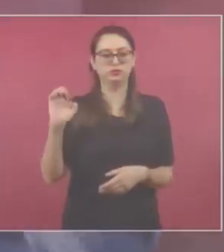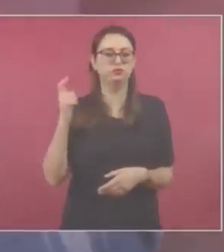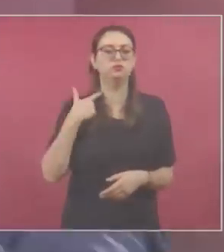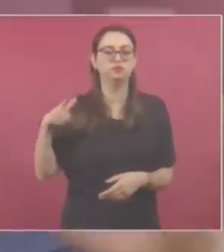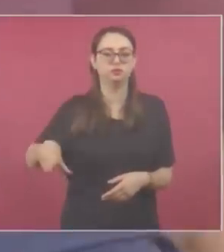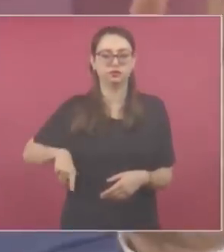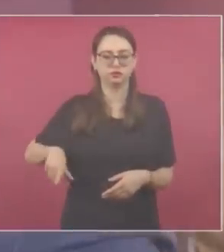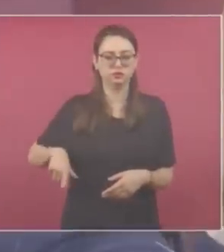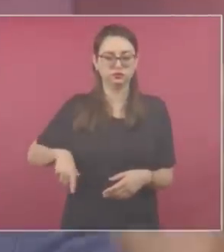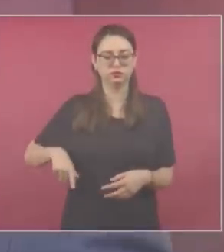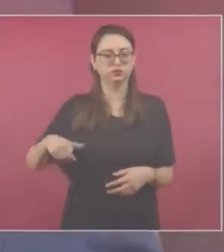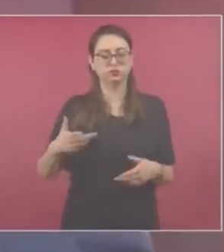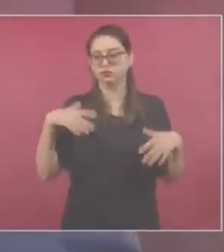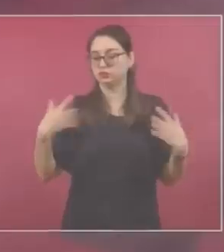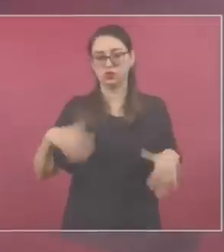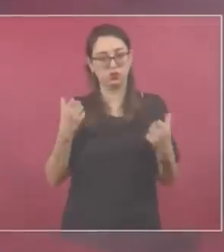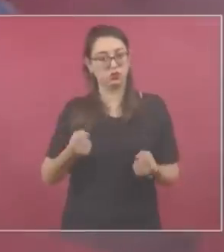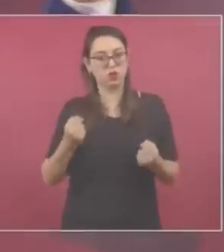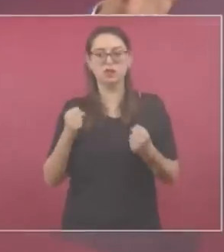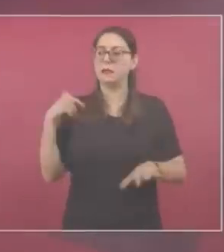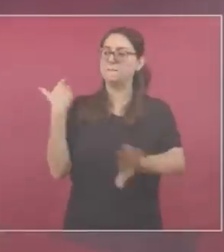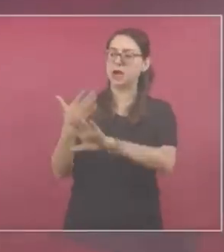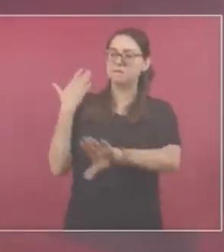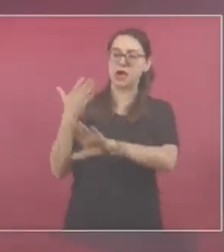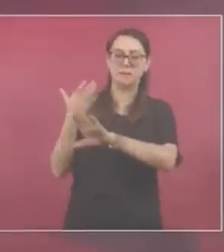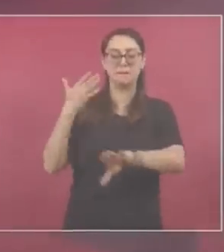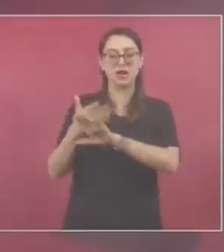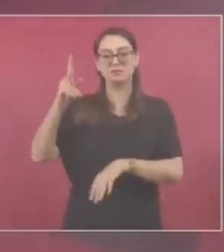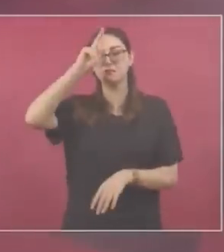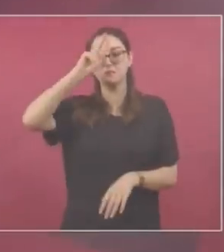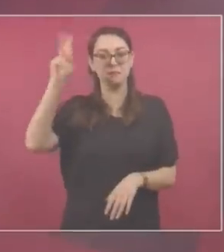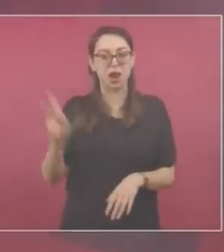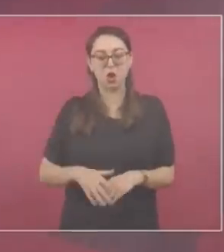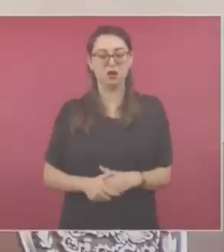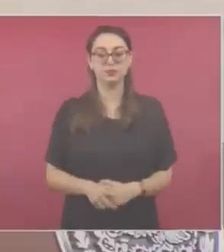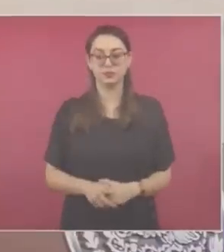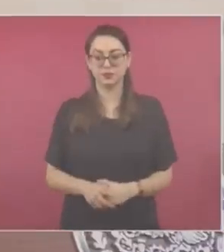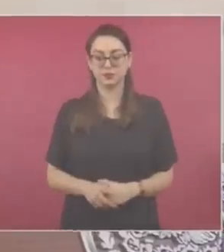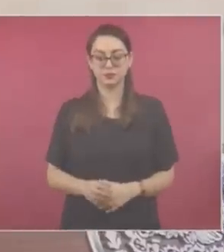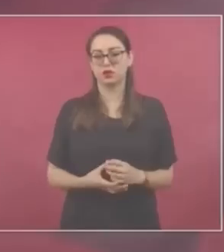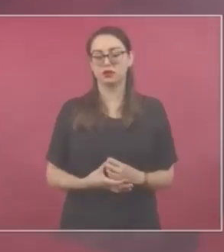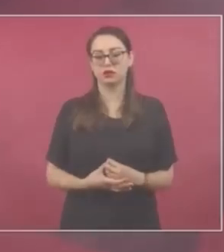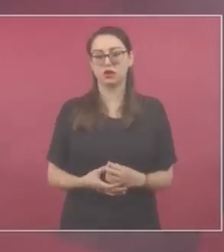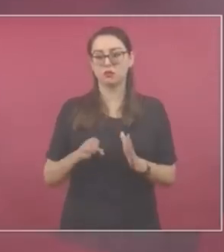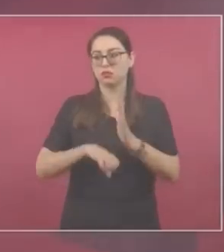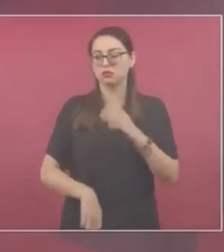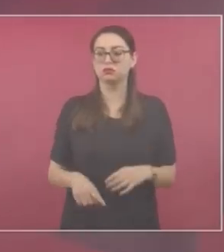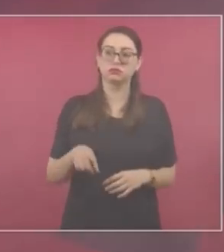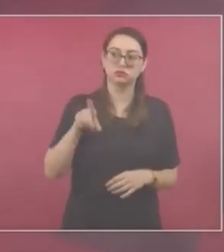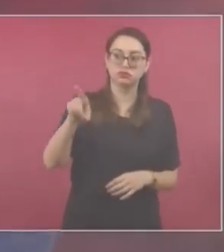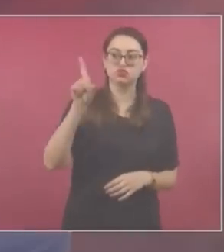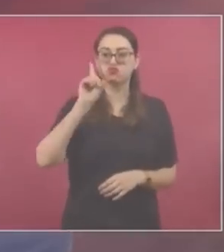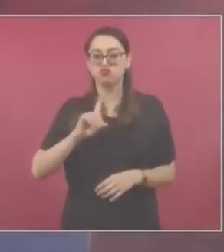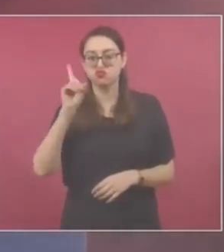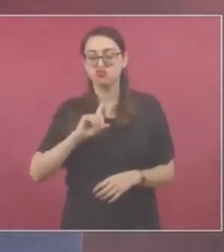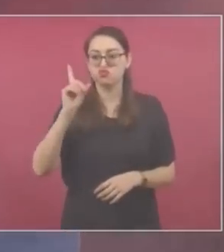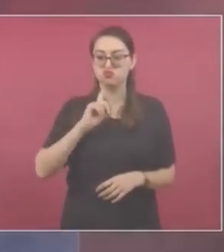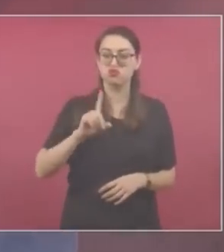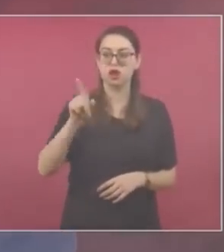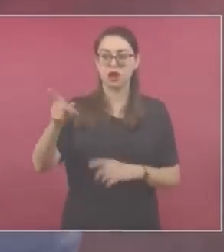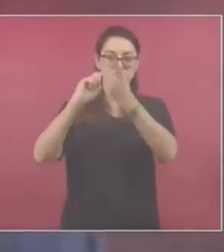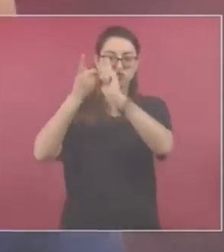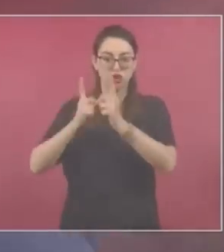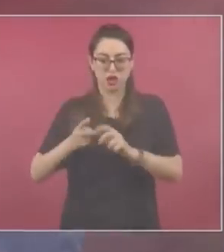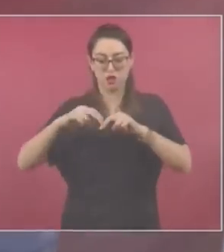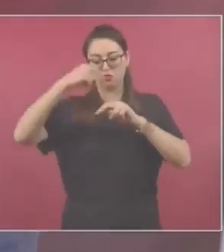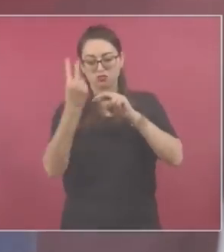y están desatados en todo. ¿Qué si las competidoras de nado artístico no fueron apoyadas?